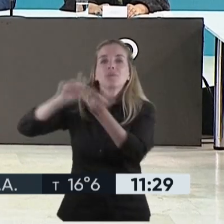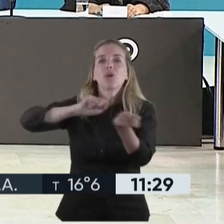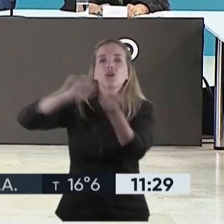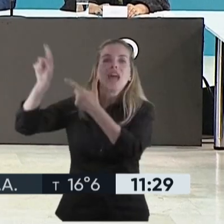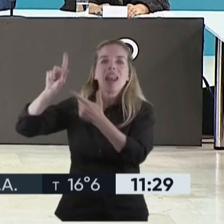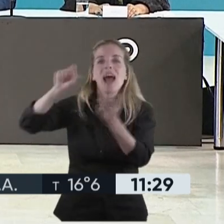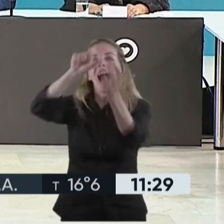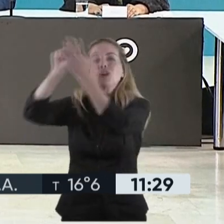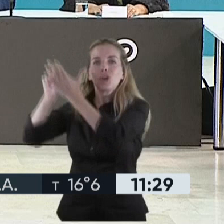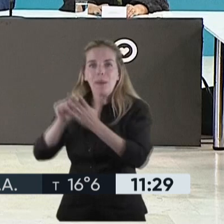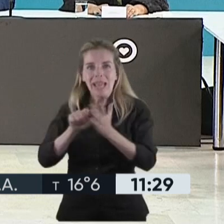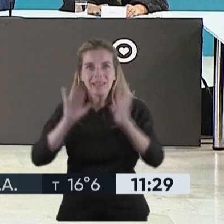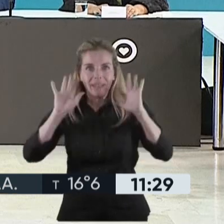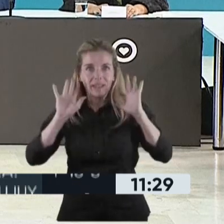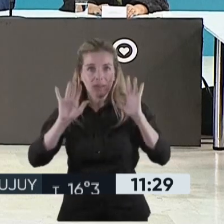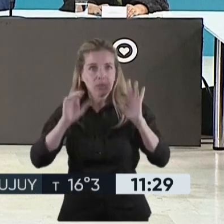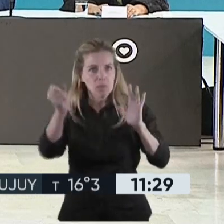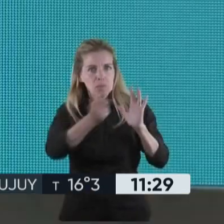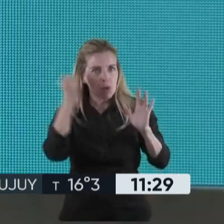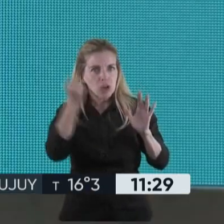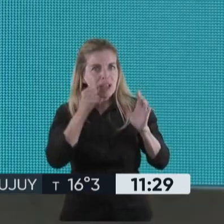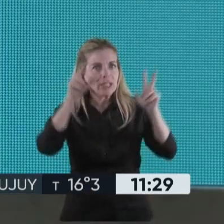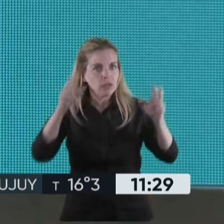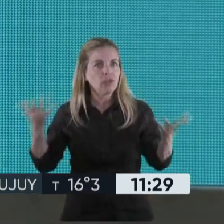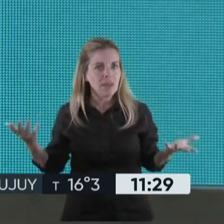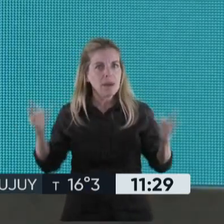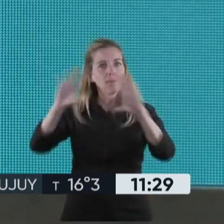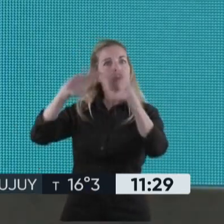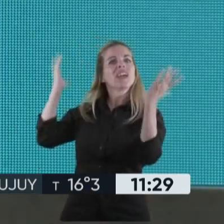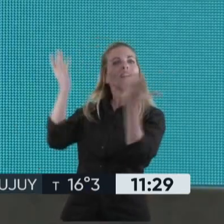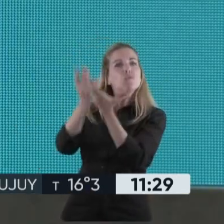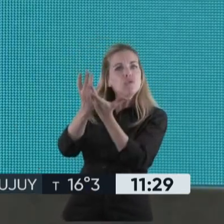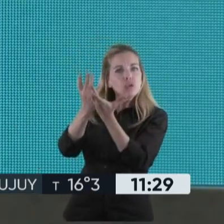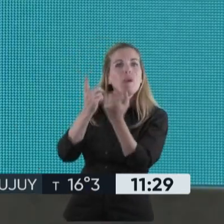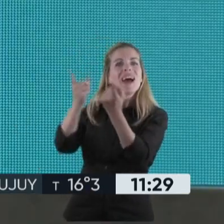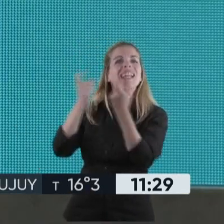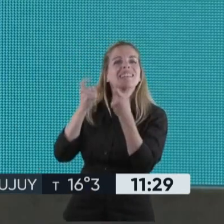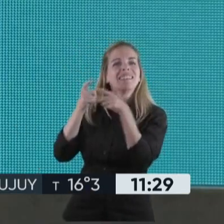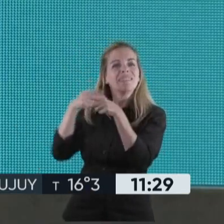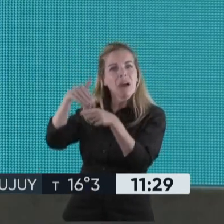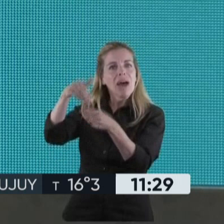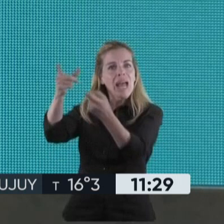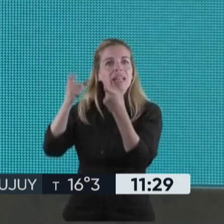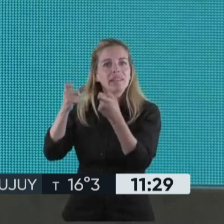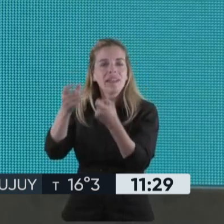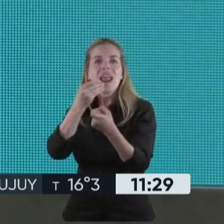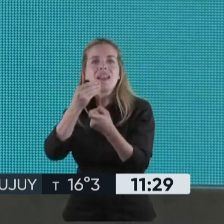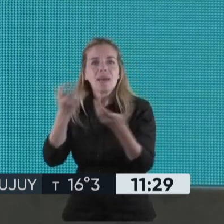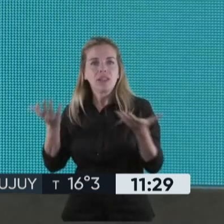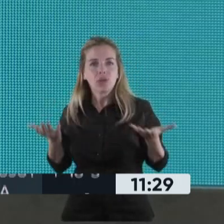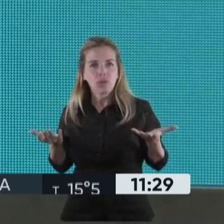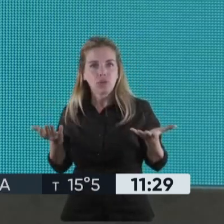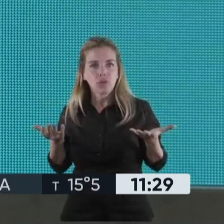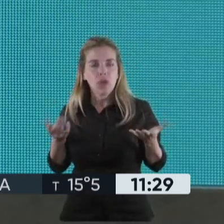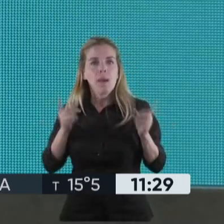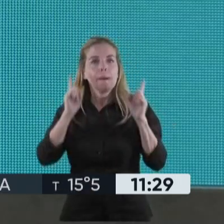ser verdaderamente un gran proveedor de alimentos en el mundo, en un mundo que lo va a necesitar. Pero además,